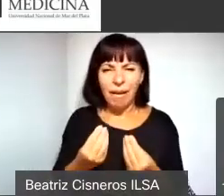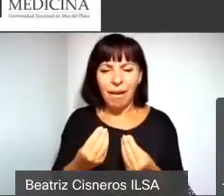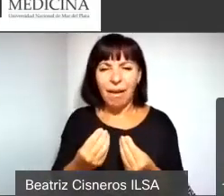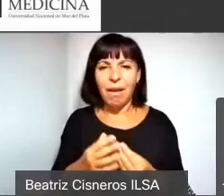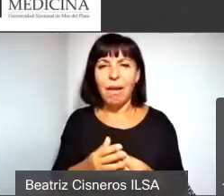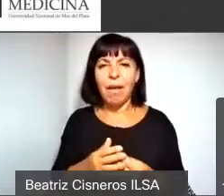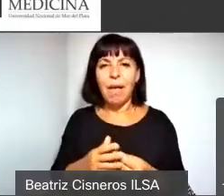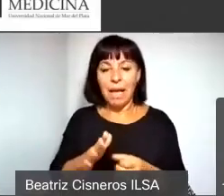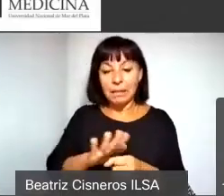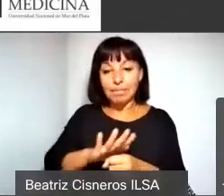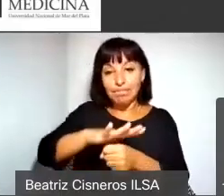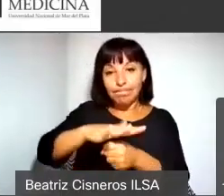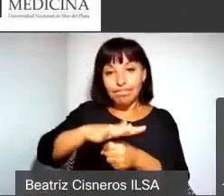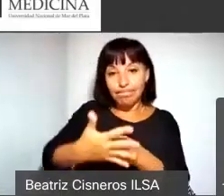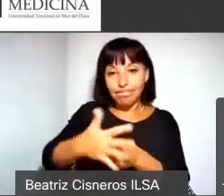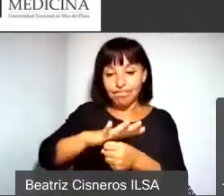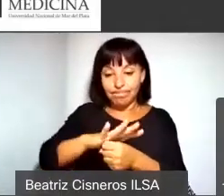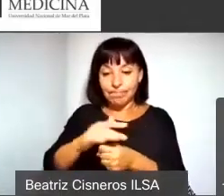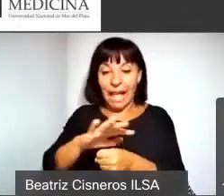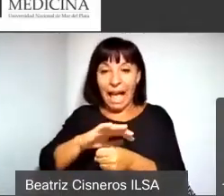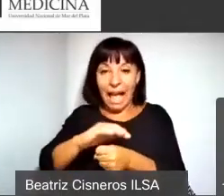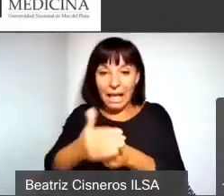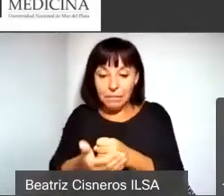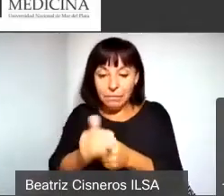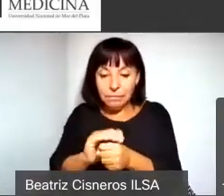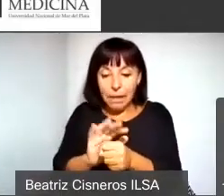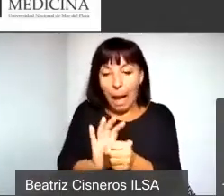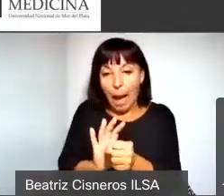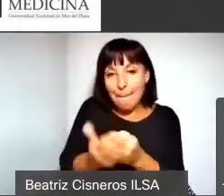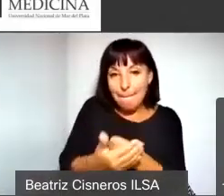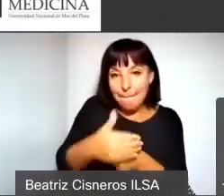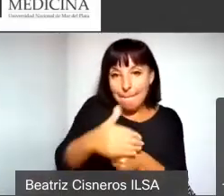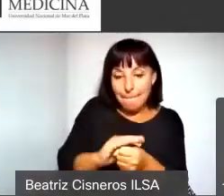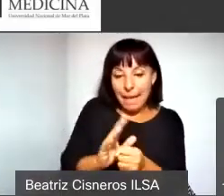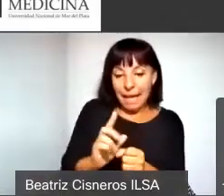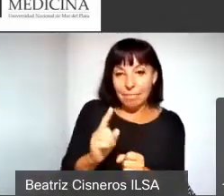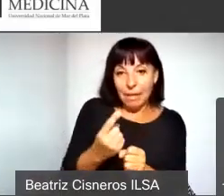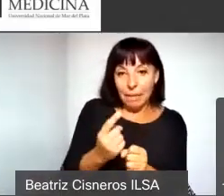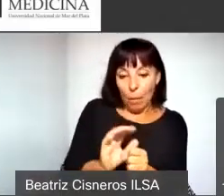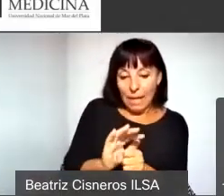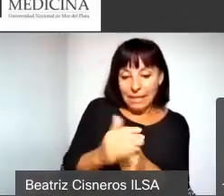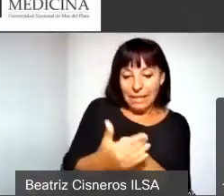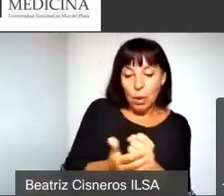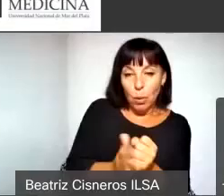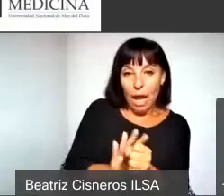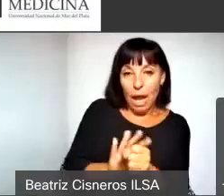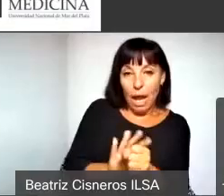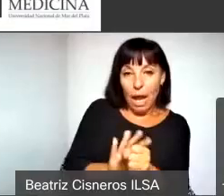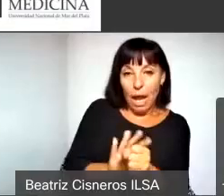el territorio celular, le otorga individualidad a la célula.